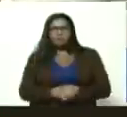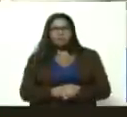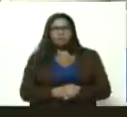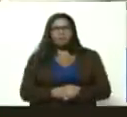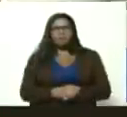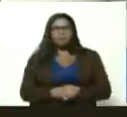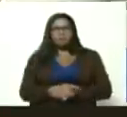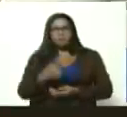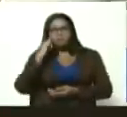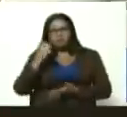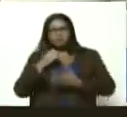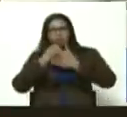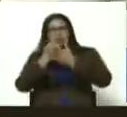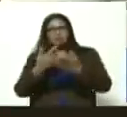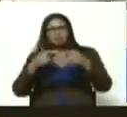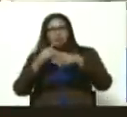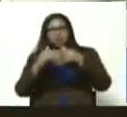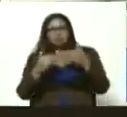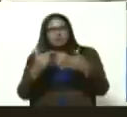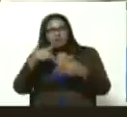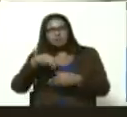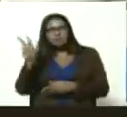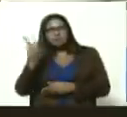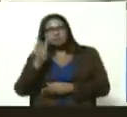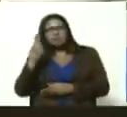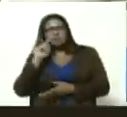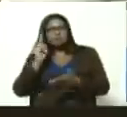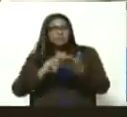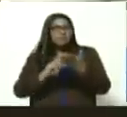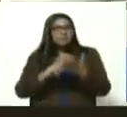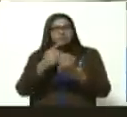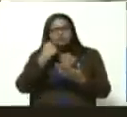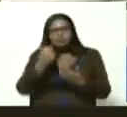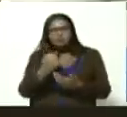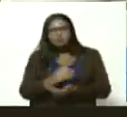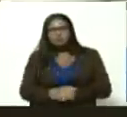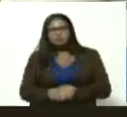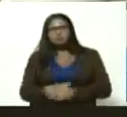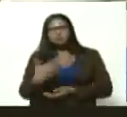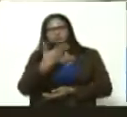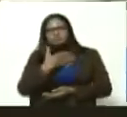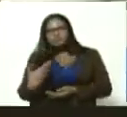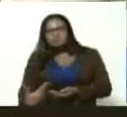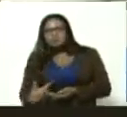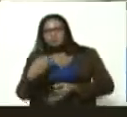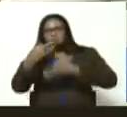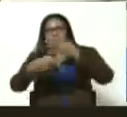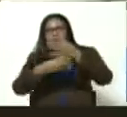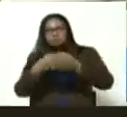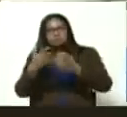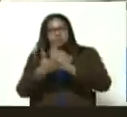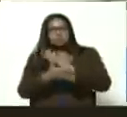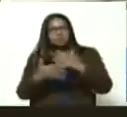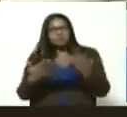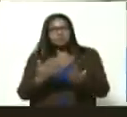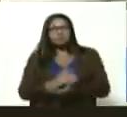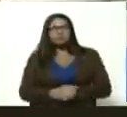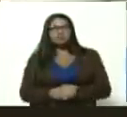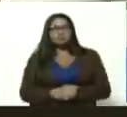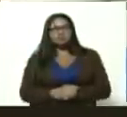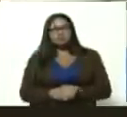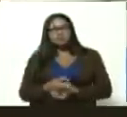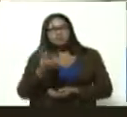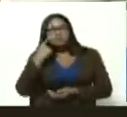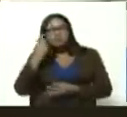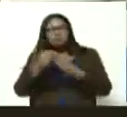servir para eso mientras tanto aquí en venecia una realidad yo le decía al presidente que hubo siete como cómo